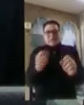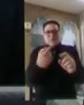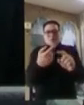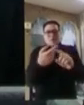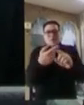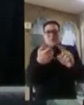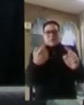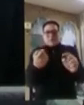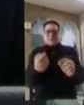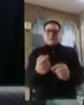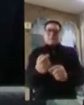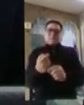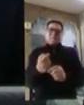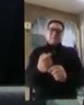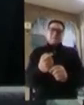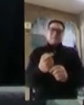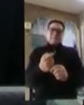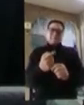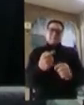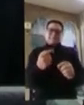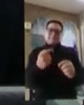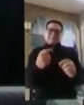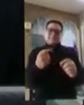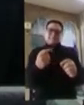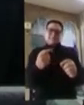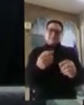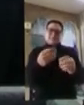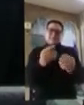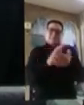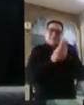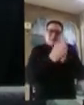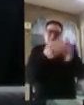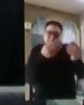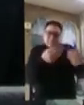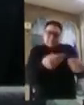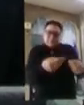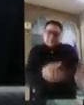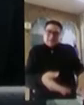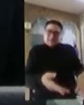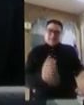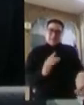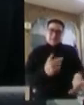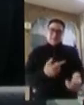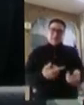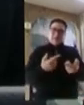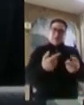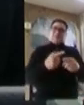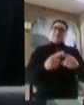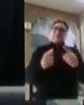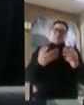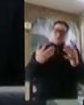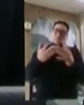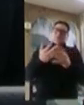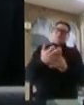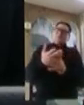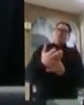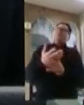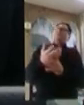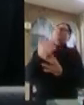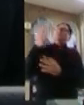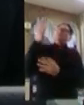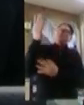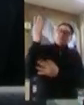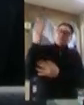te damos, Cristo bendito, porque a través de ti podemos ser libres, Señor,